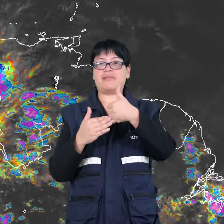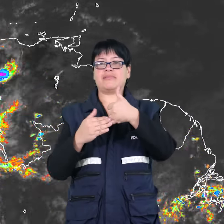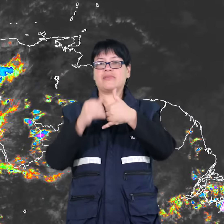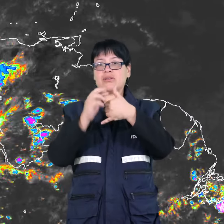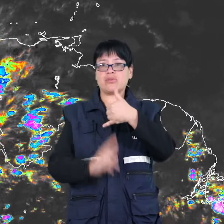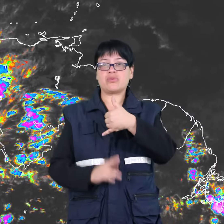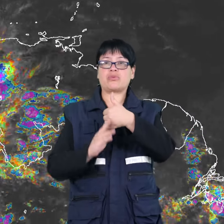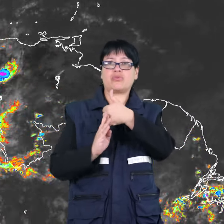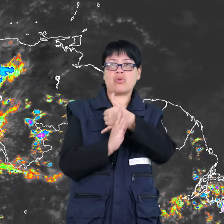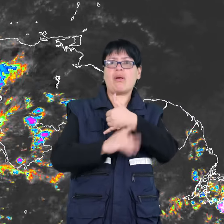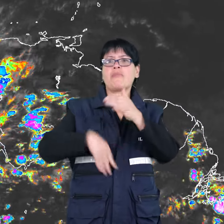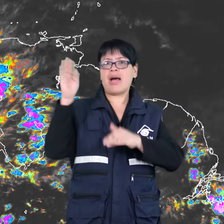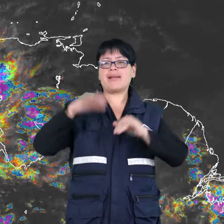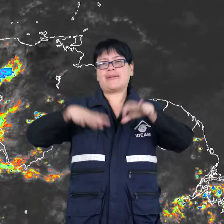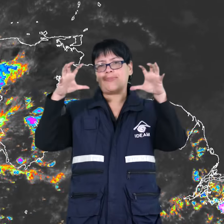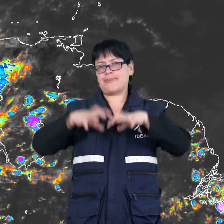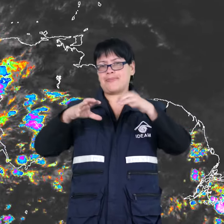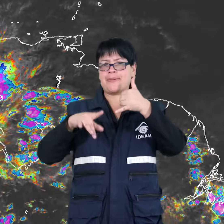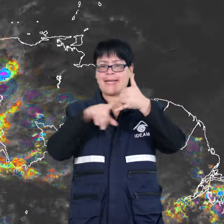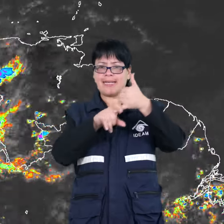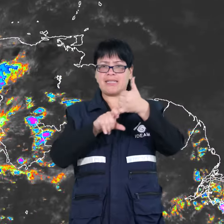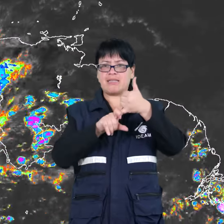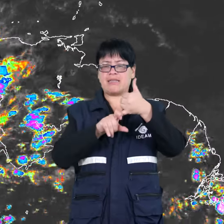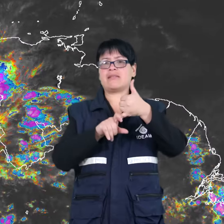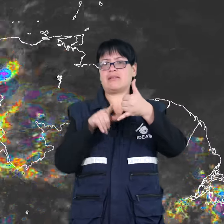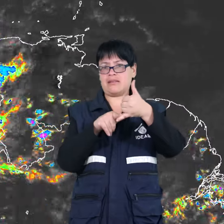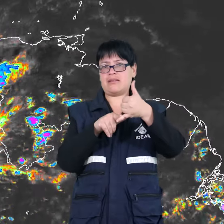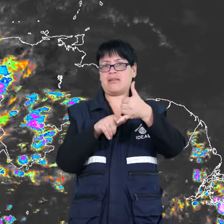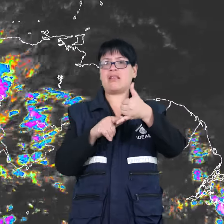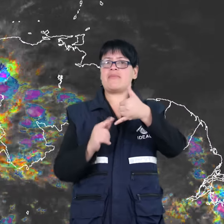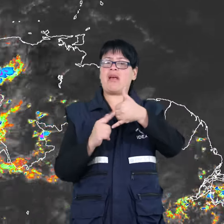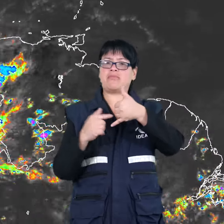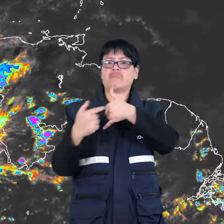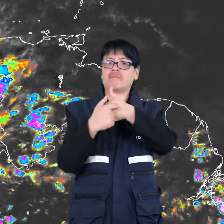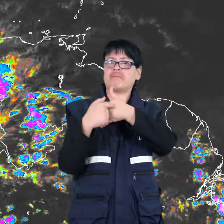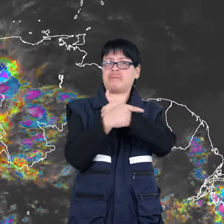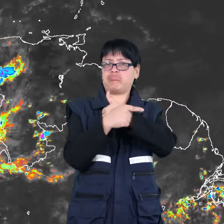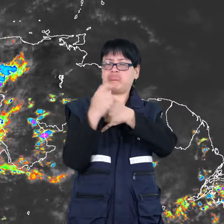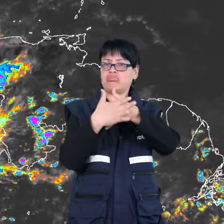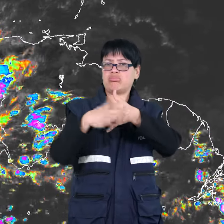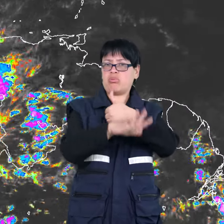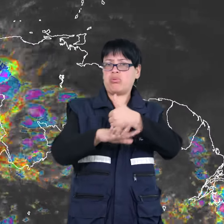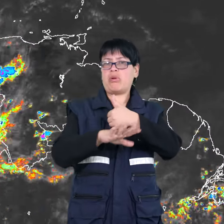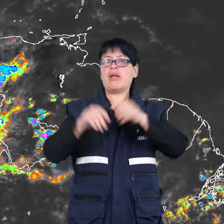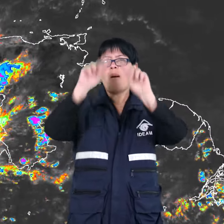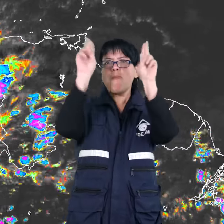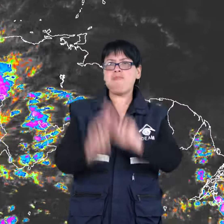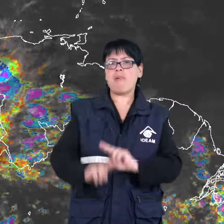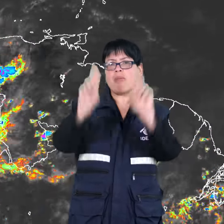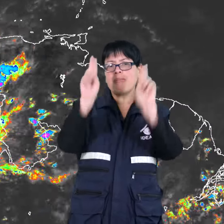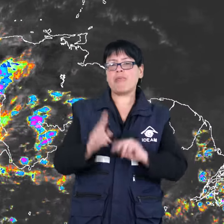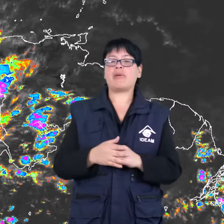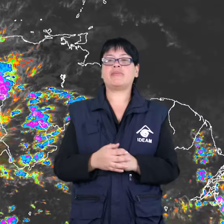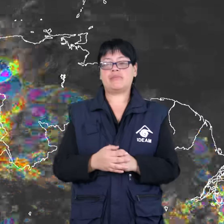lo que ha activado las lluvias en amplios sectores de la región amazónica y de la región orinoquia, incluso con actividad eléctrica,